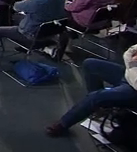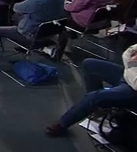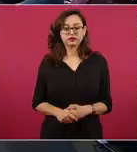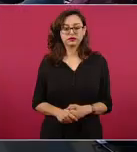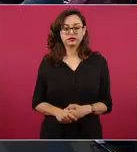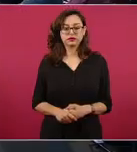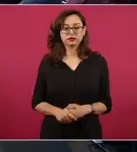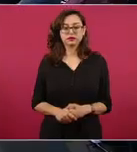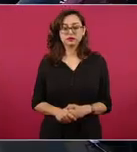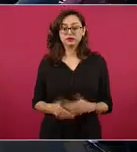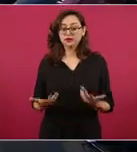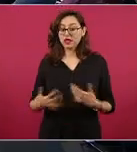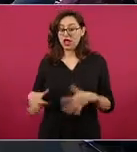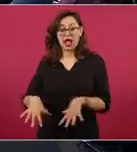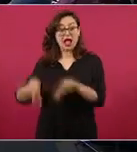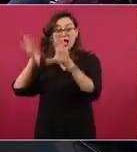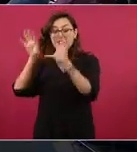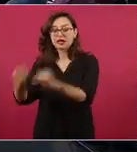en número